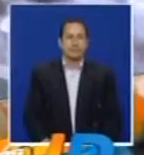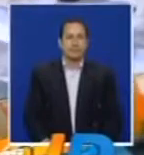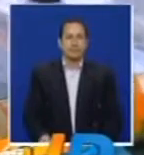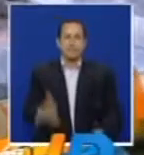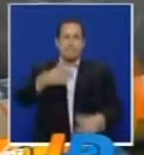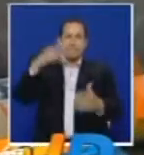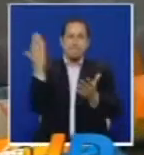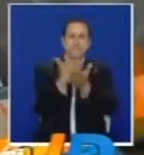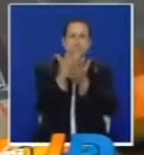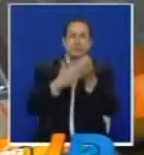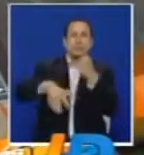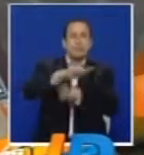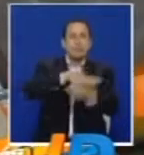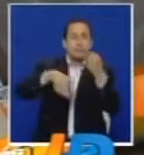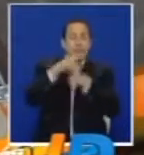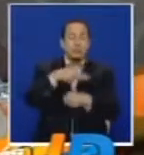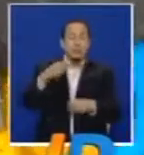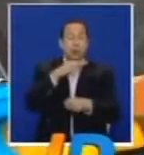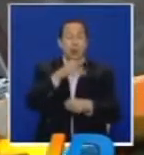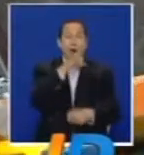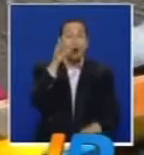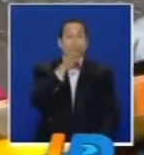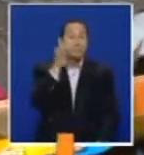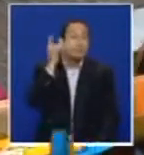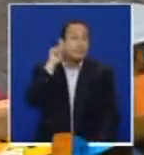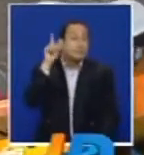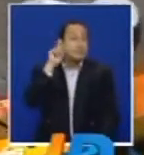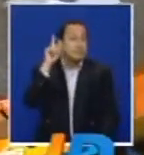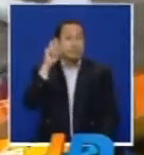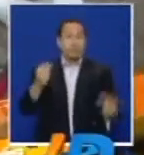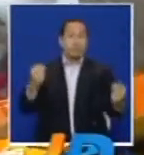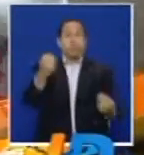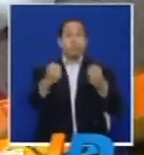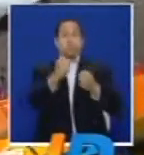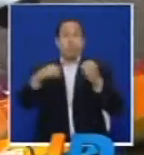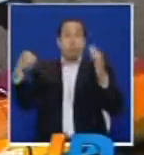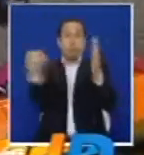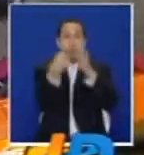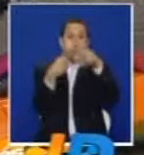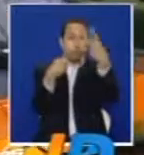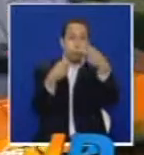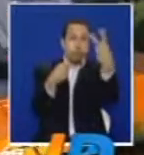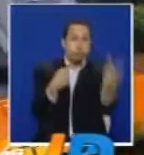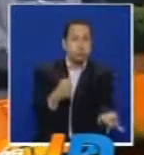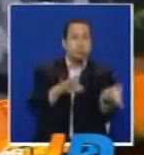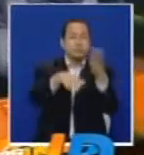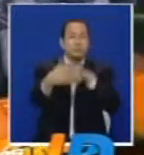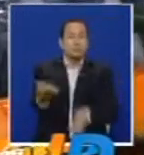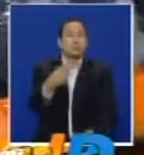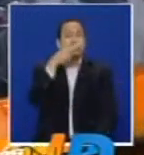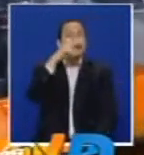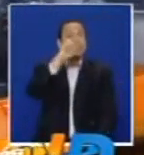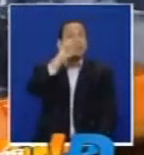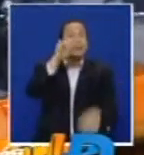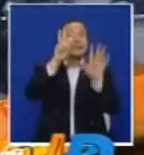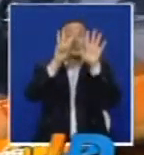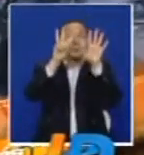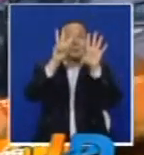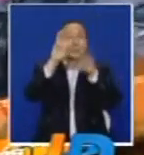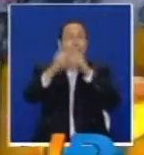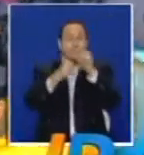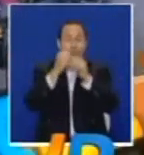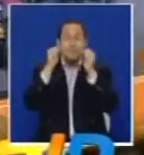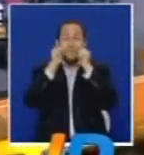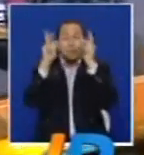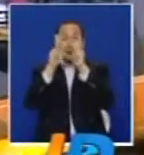Tragedia en Buga. Muere una niña de 8 años en un accidente que habría sido provocado por un conductor borracho. Los testigos aseguran